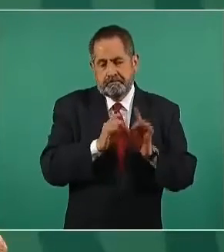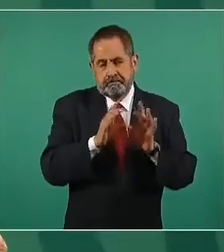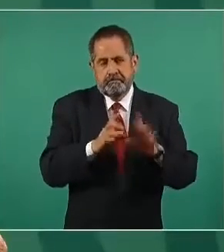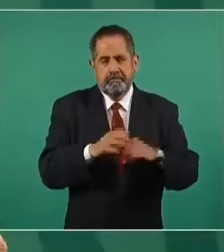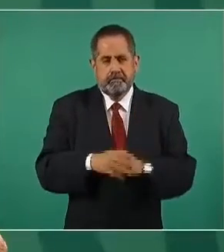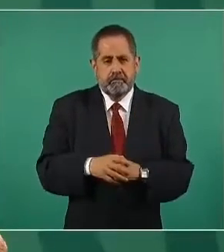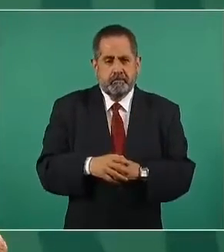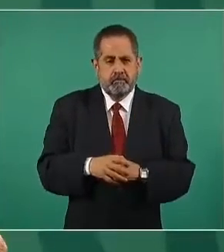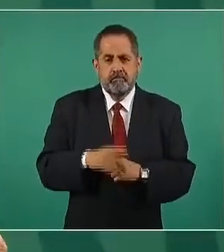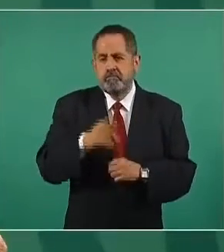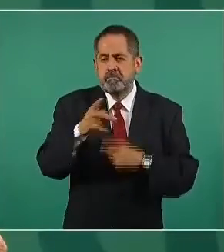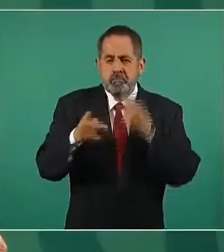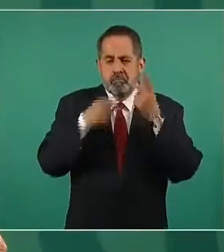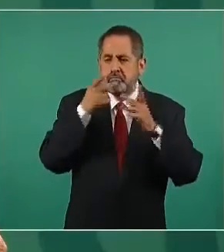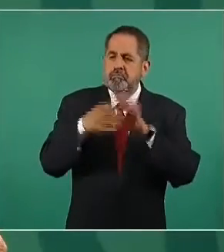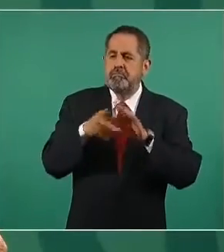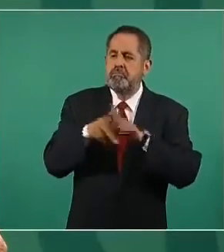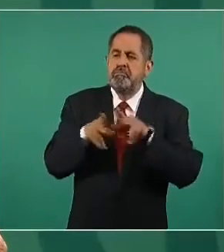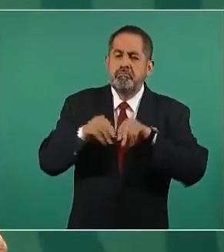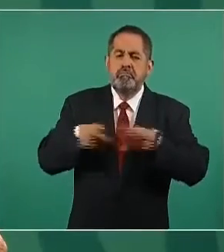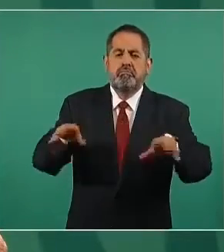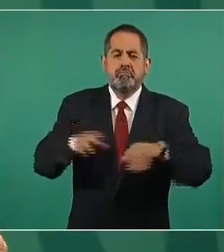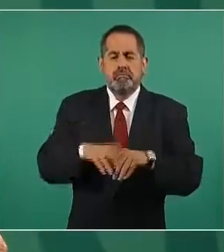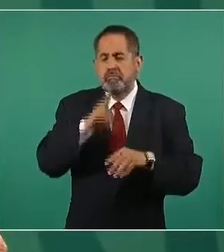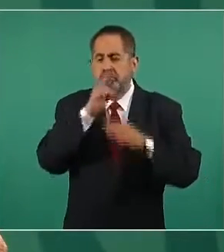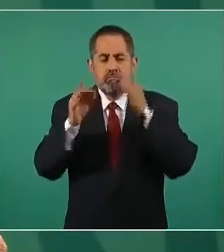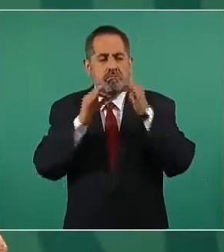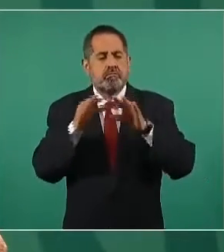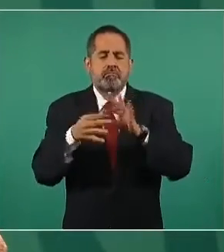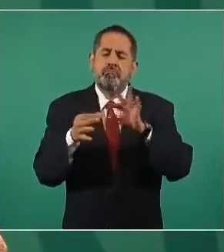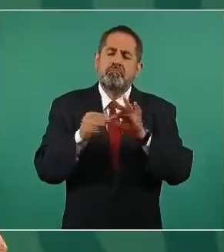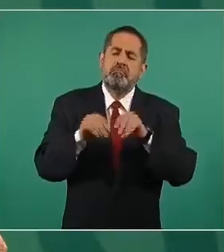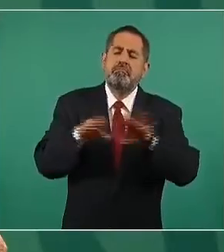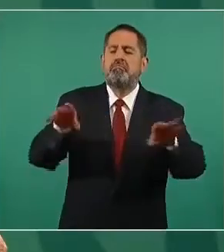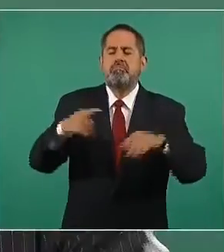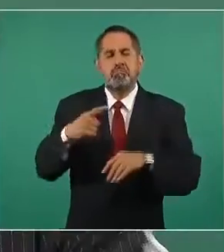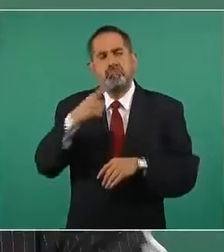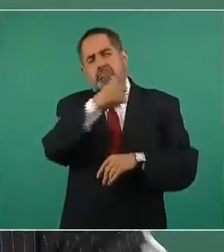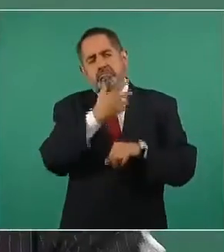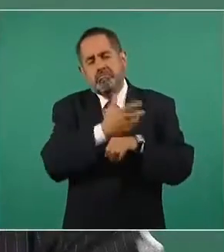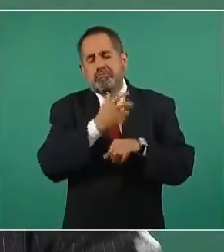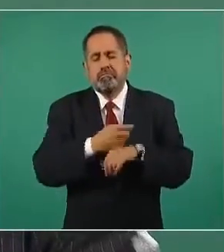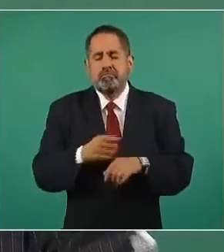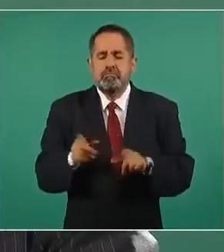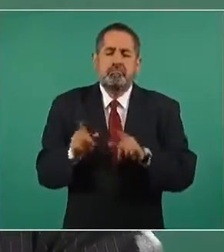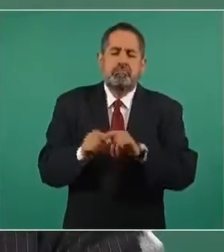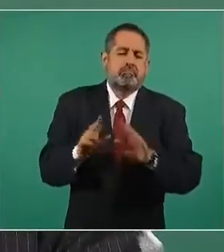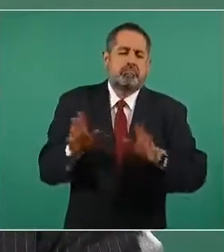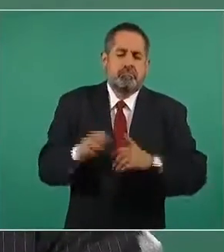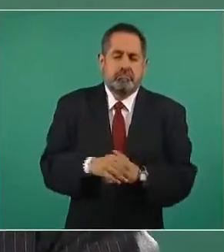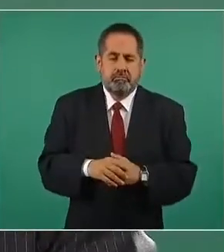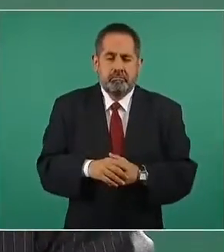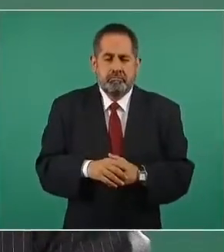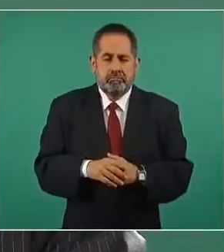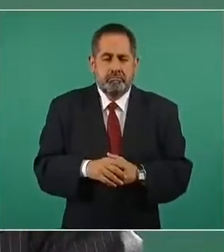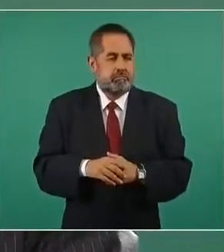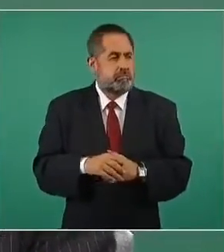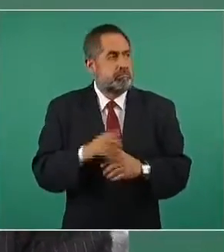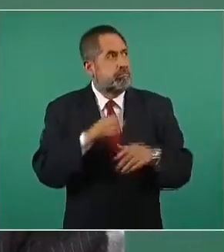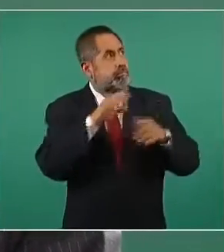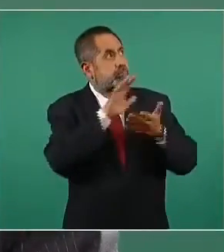Hubo una nota en un noticiero y ya, listo, se pagó la